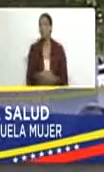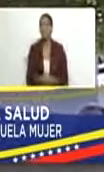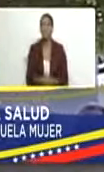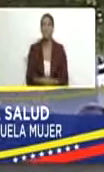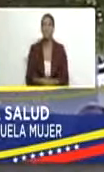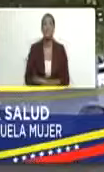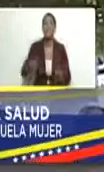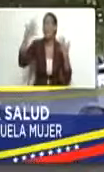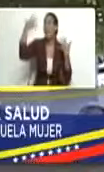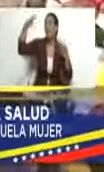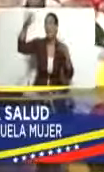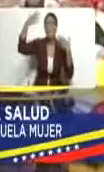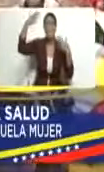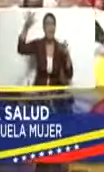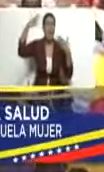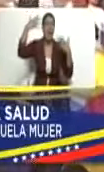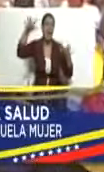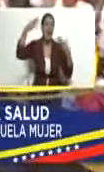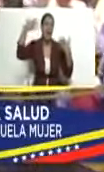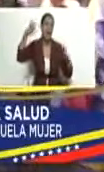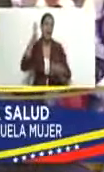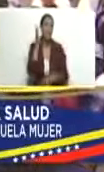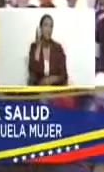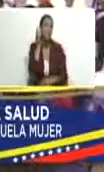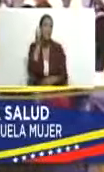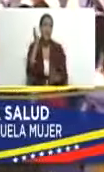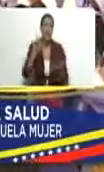Un aplauso a estas muchachas, ¿vale? A estas mujeres.